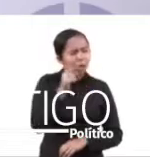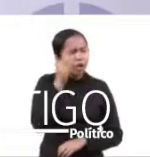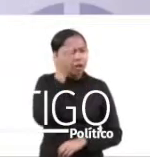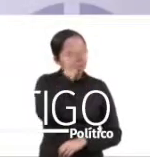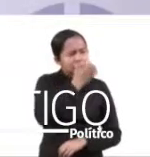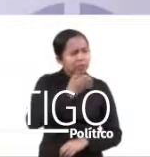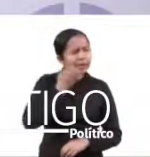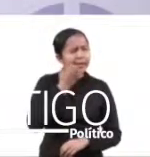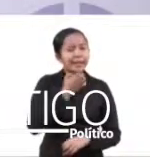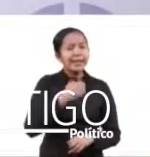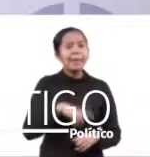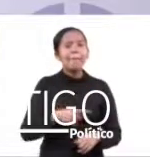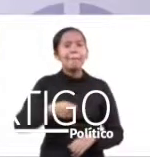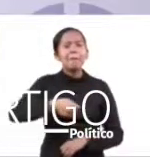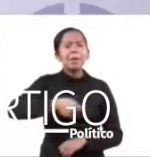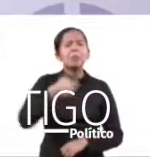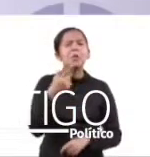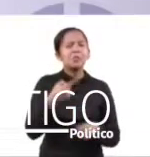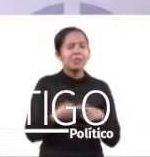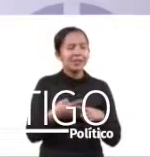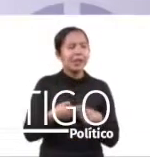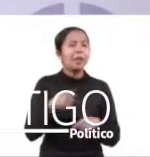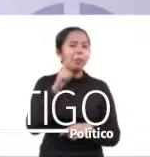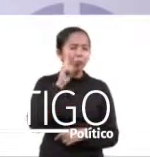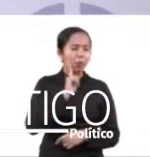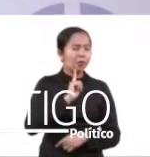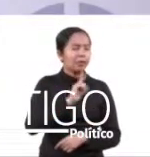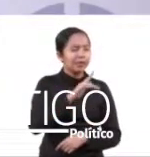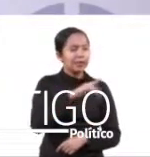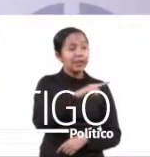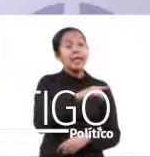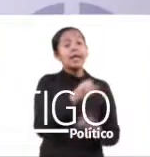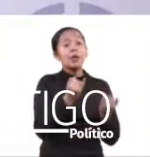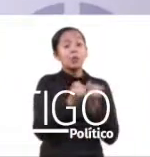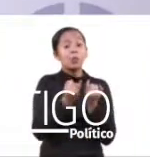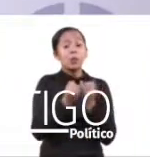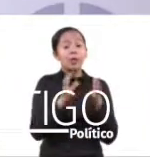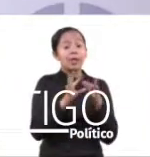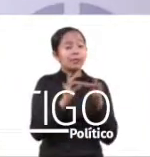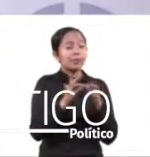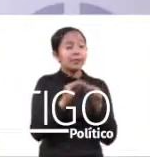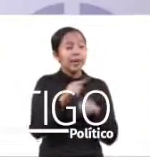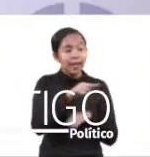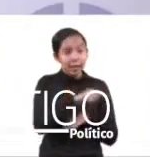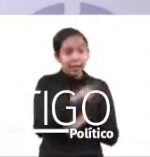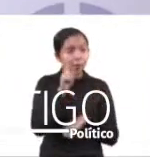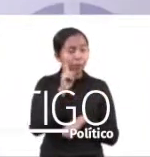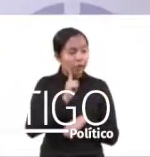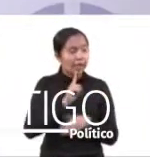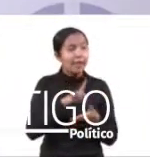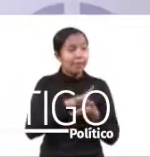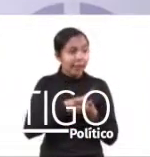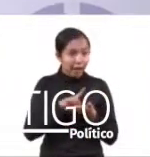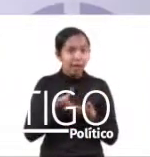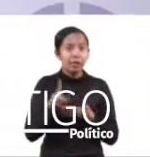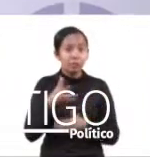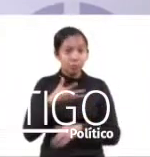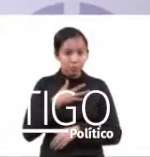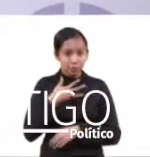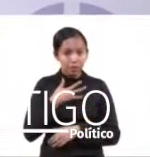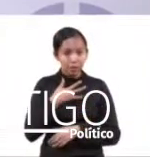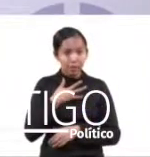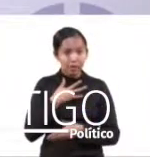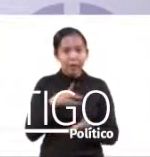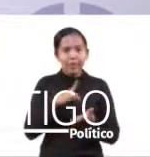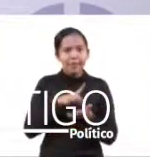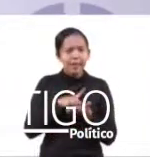Claudia Sheinbaum, jefa de gobierno de la Ciudad de México, se destapa. Afirma que sí quiere ser presidenta. La mandataria capitalina asegura que estará en la